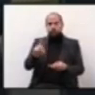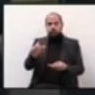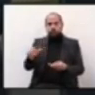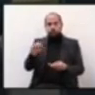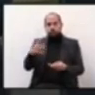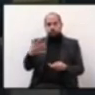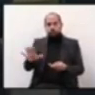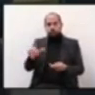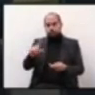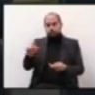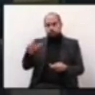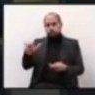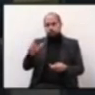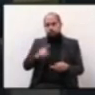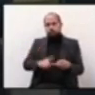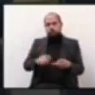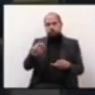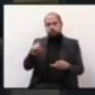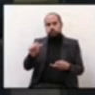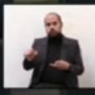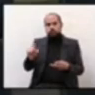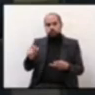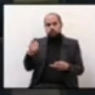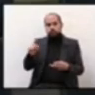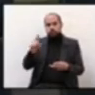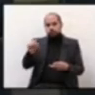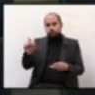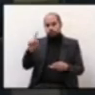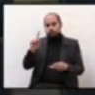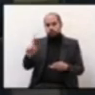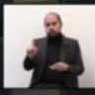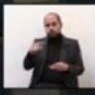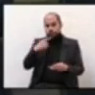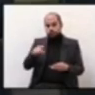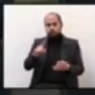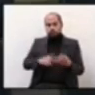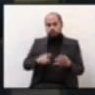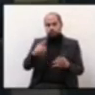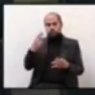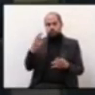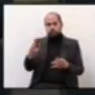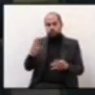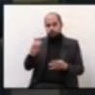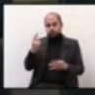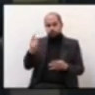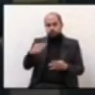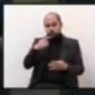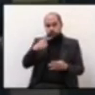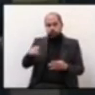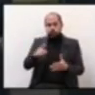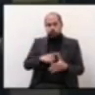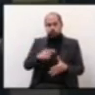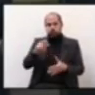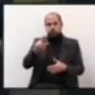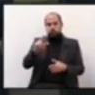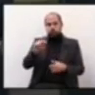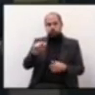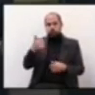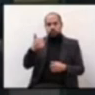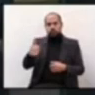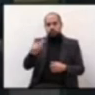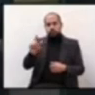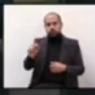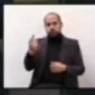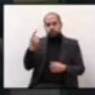con 118 quejas, la ruta 21 con 101 quejas, la ruta 3 con 91 quejas, la ruta 76